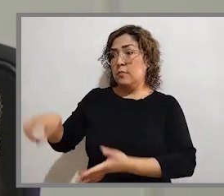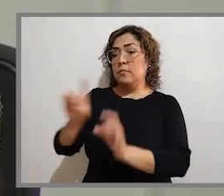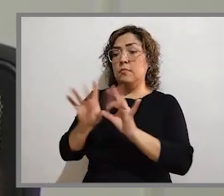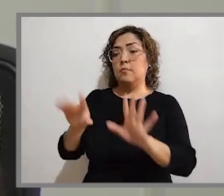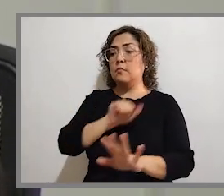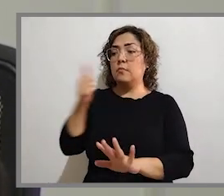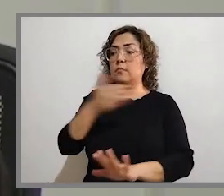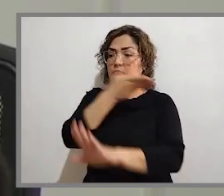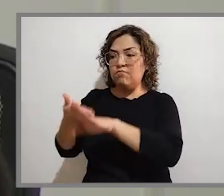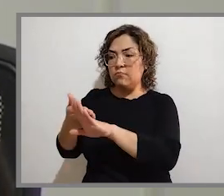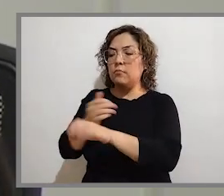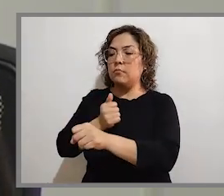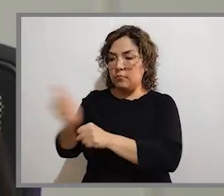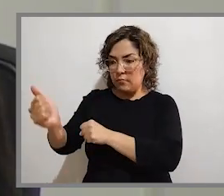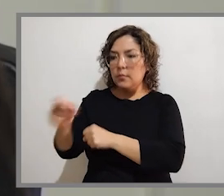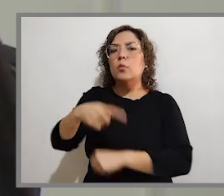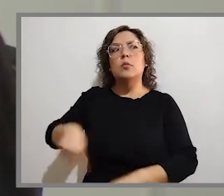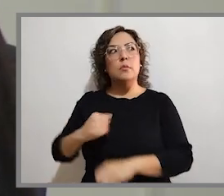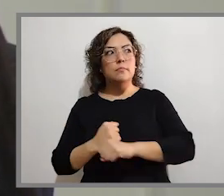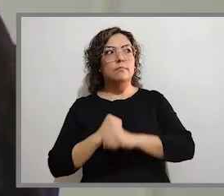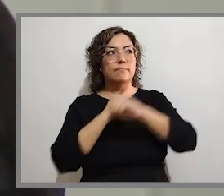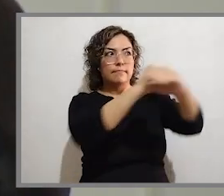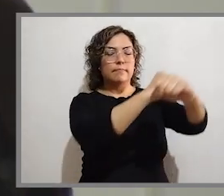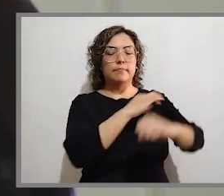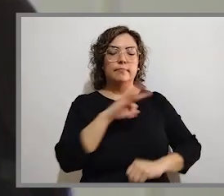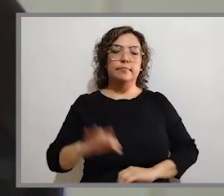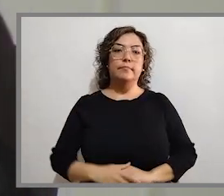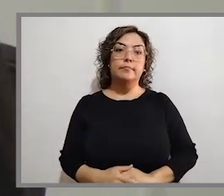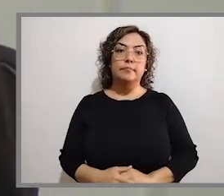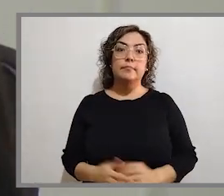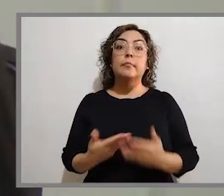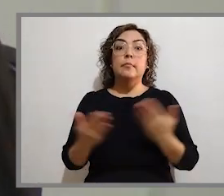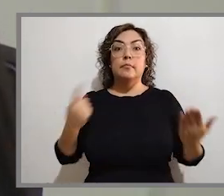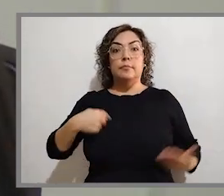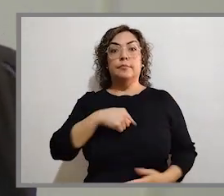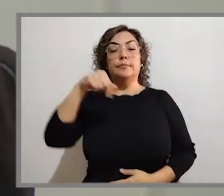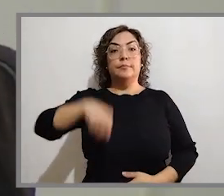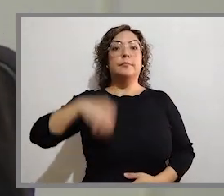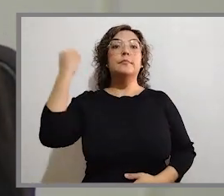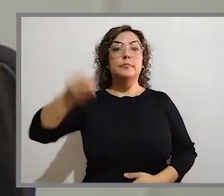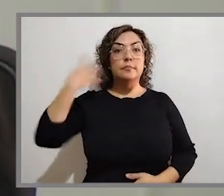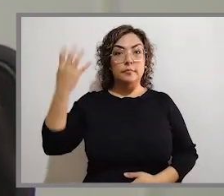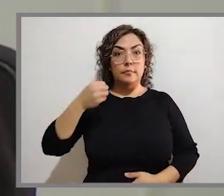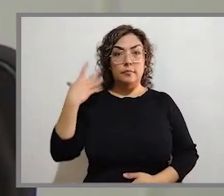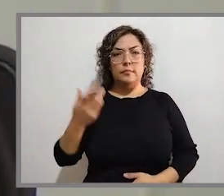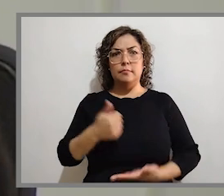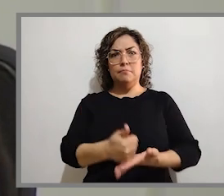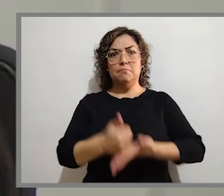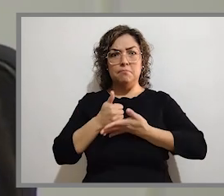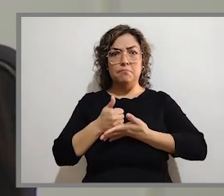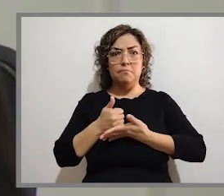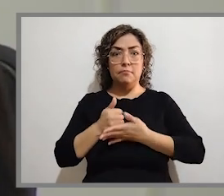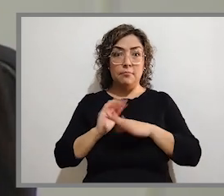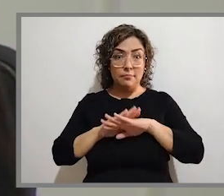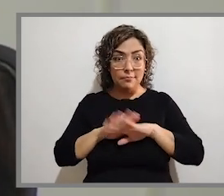contra las mujeres en razón de género. Estas jornadas regionales no nada más nos han servido para ello, sino también para generar lazos,